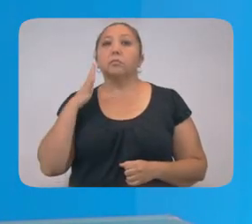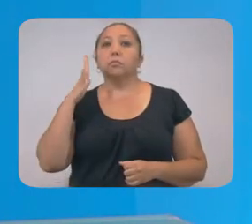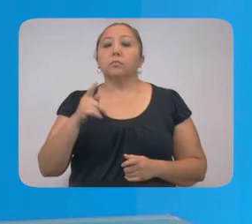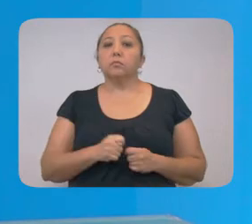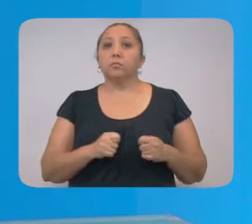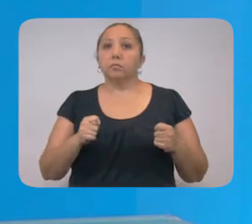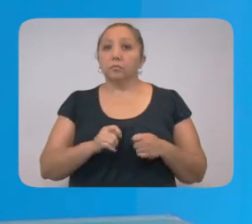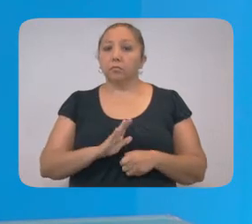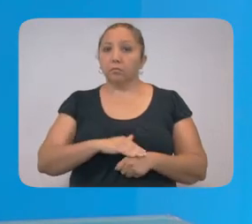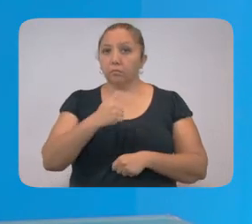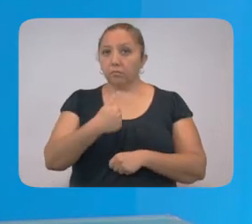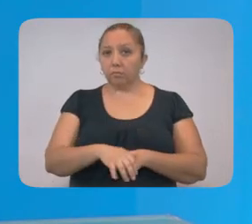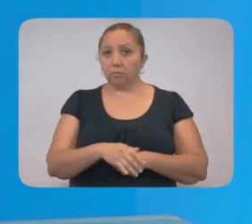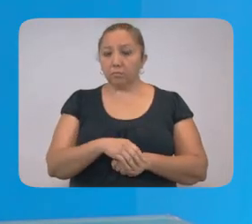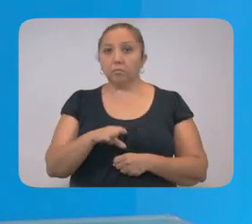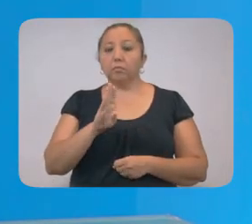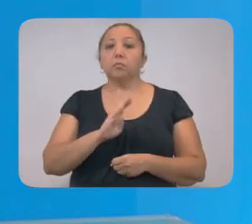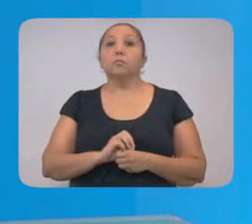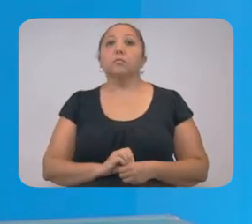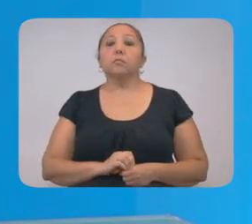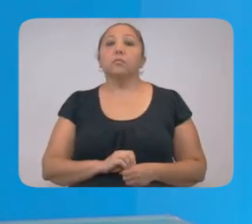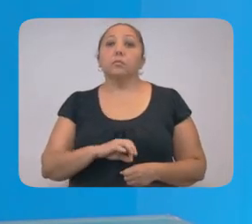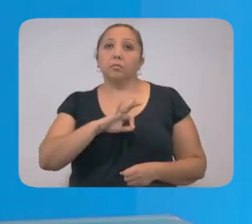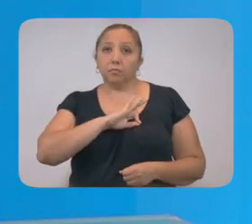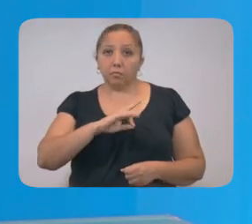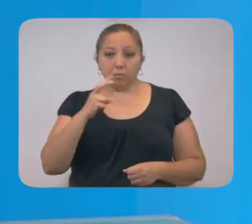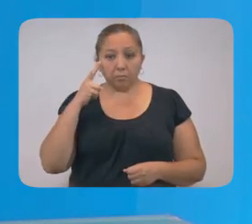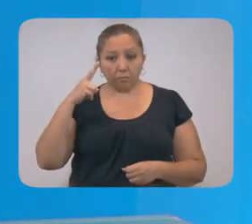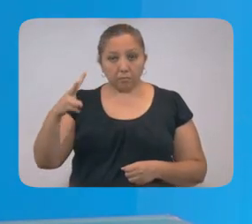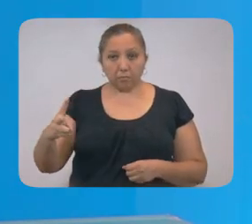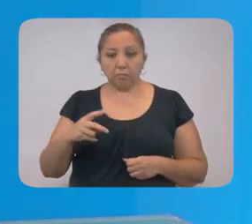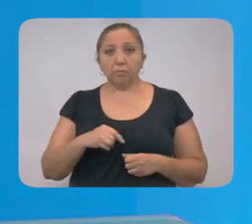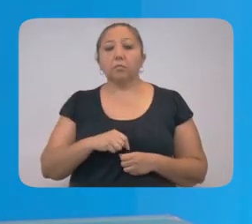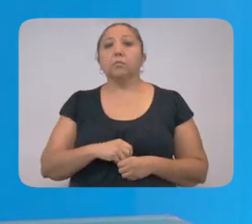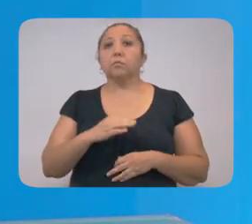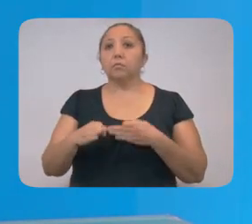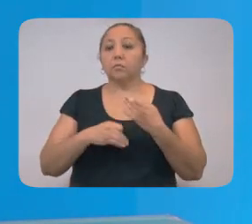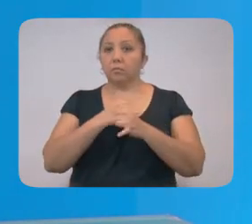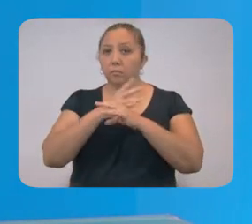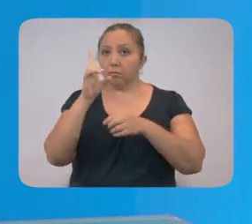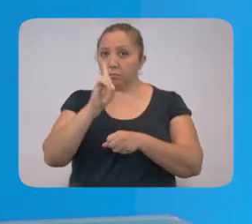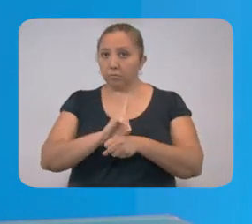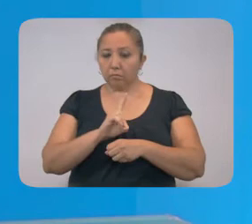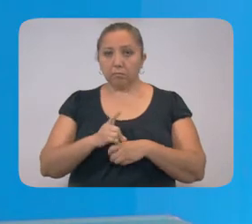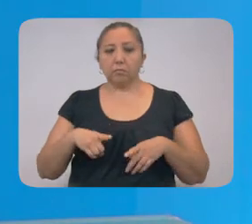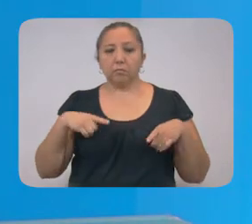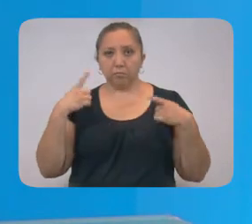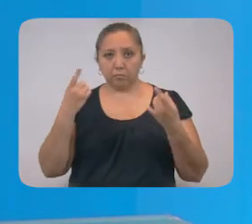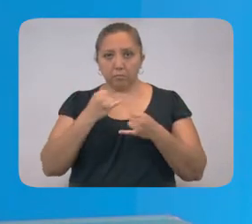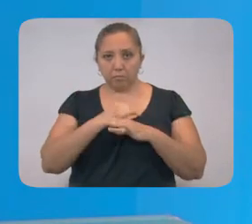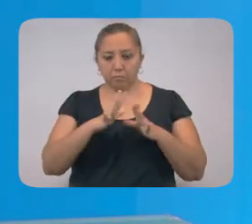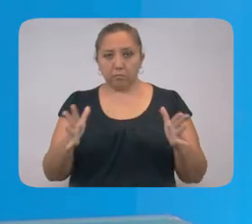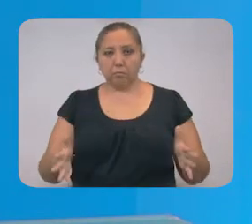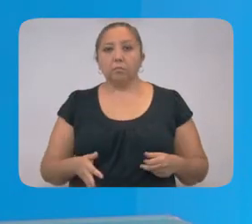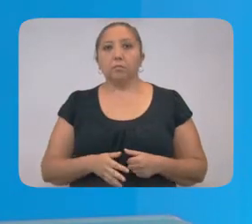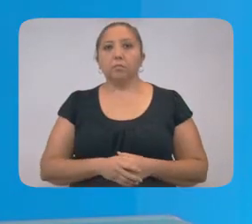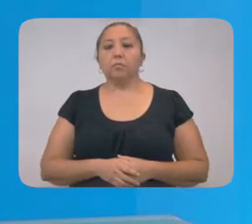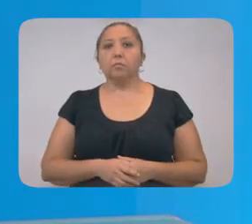un mayor número de casos confirmados, que se reflejará en los partes médicos durante la implementación de estos